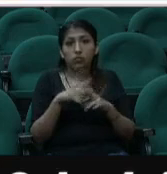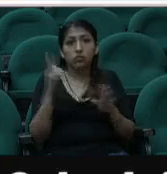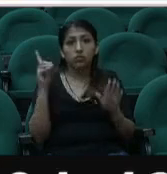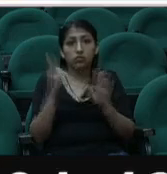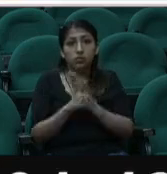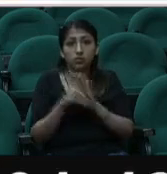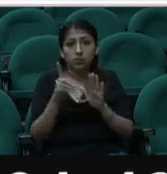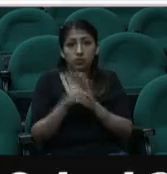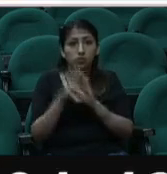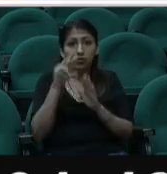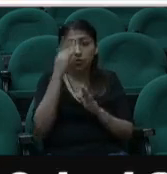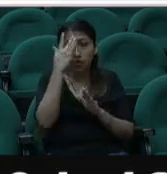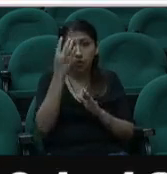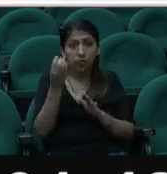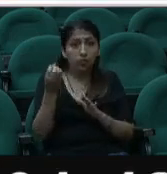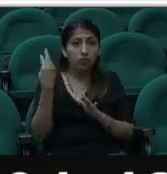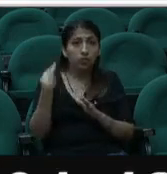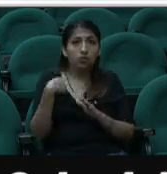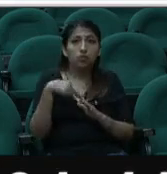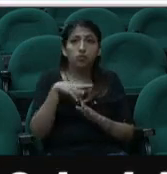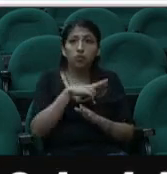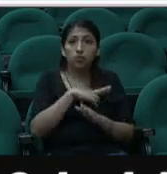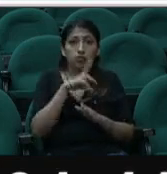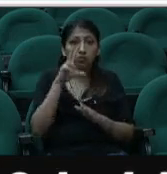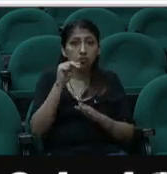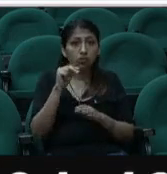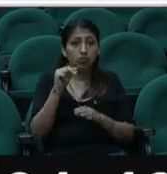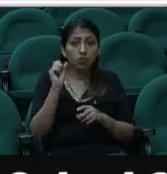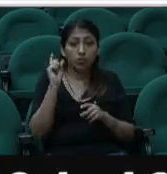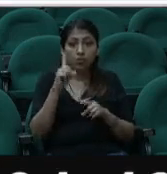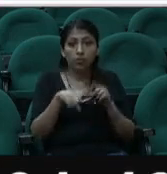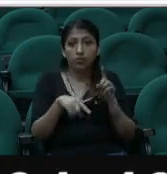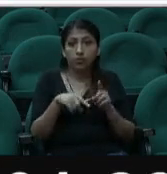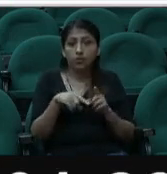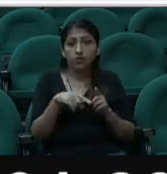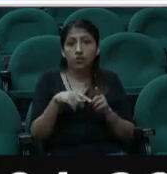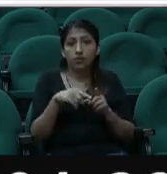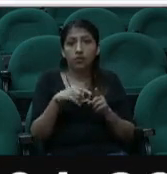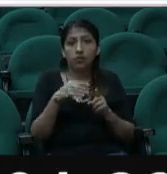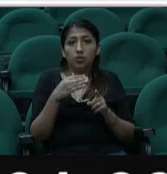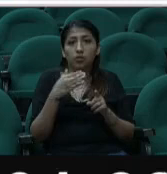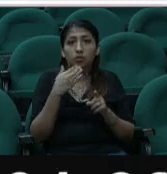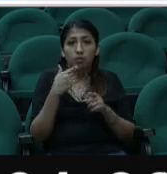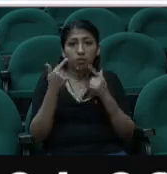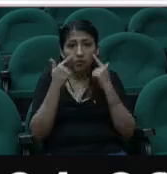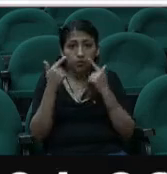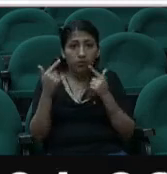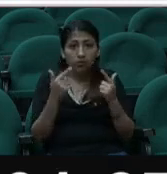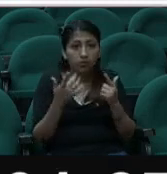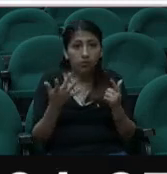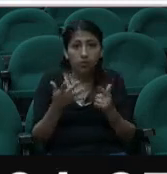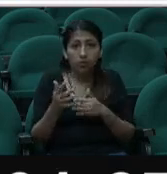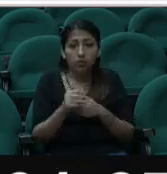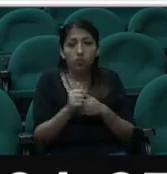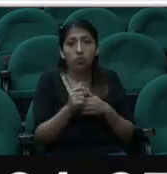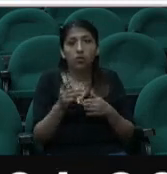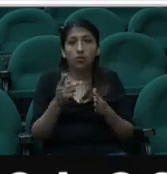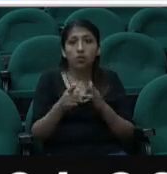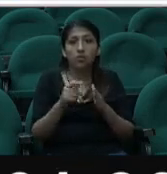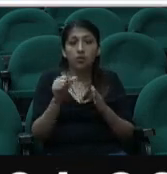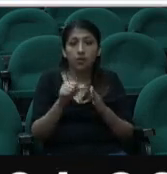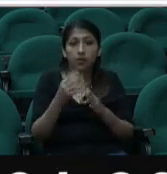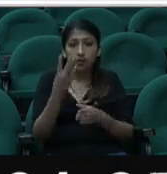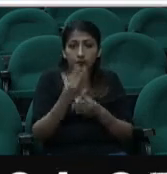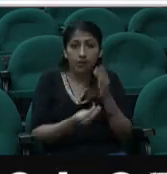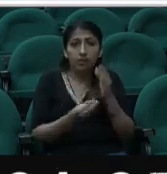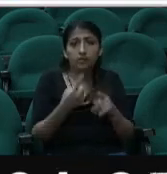porque no nos olvidemos que nosotros no vamos a poder estar tal vez como pesquisas atrás de ver cuáles son las acciones de las